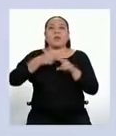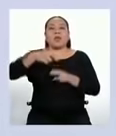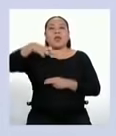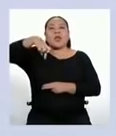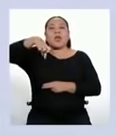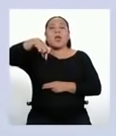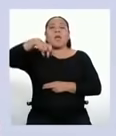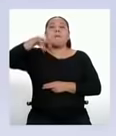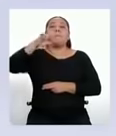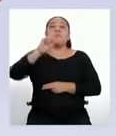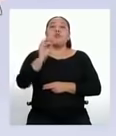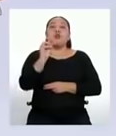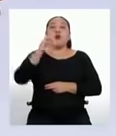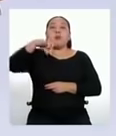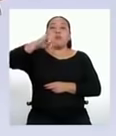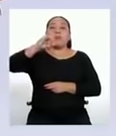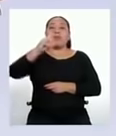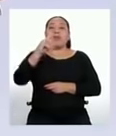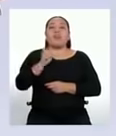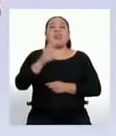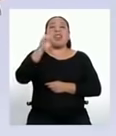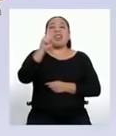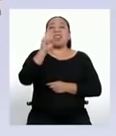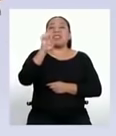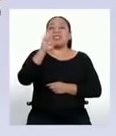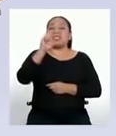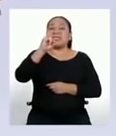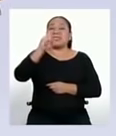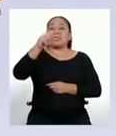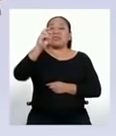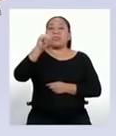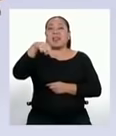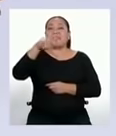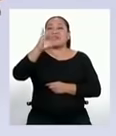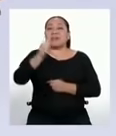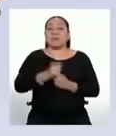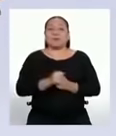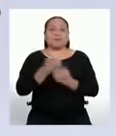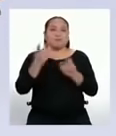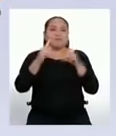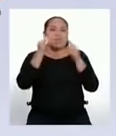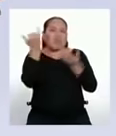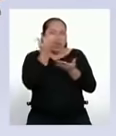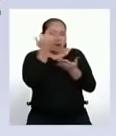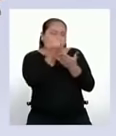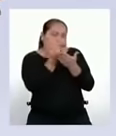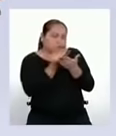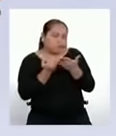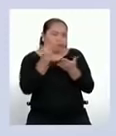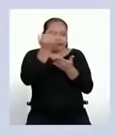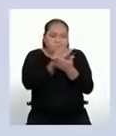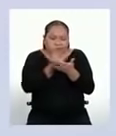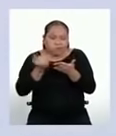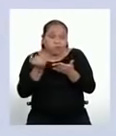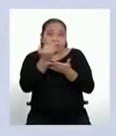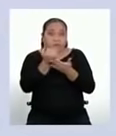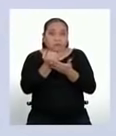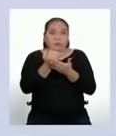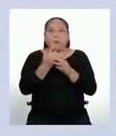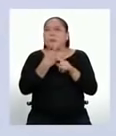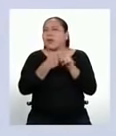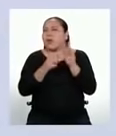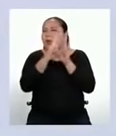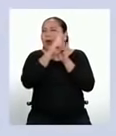de existencia. Aunque hemos aprendido desde niños a dibujar triángulos, lo cierto es que inconscientemente aplicamos algunas reglas que